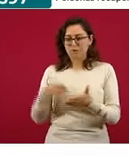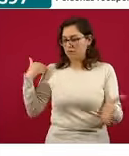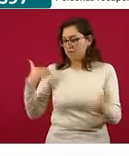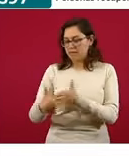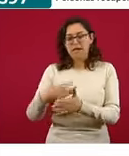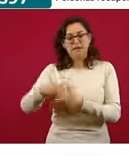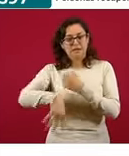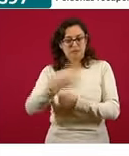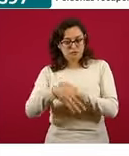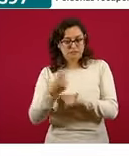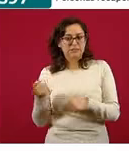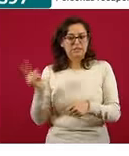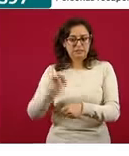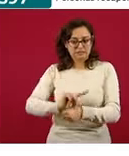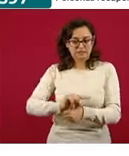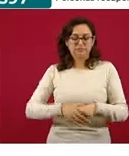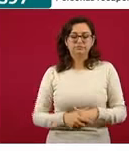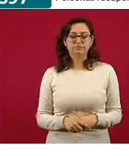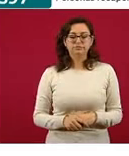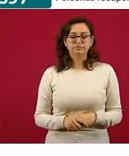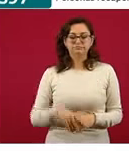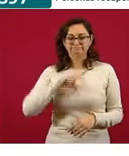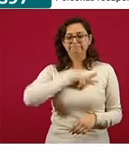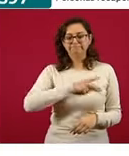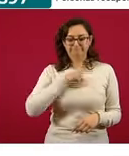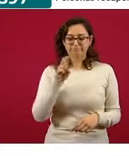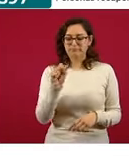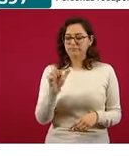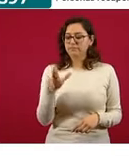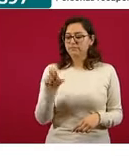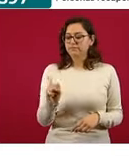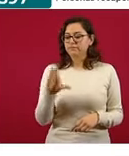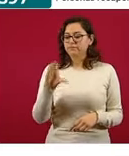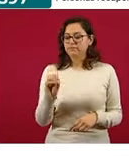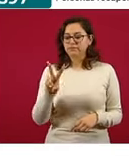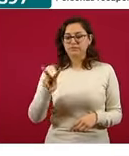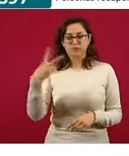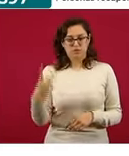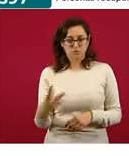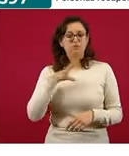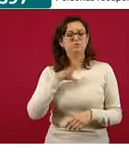virus SARS-CoV-2, el virus que ocasiona la COVID-19. Un total de